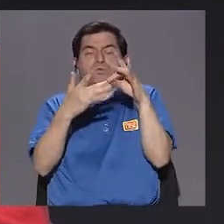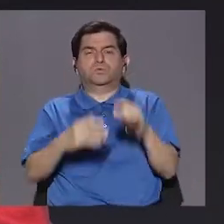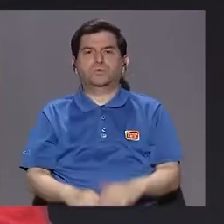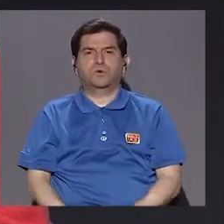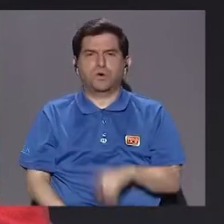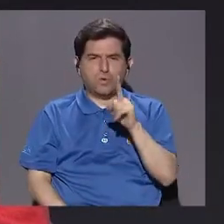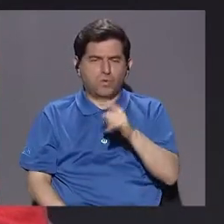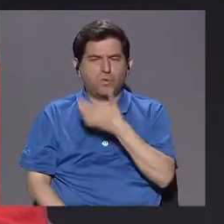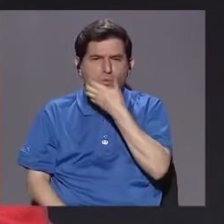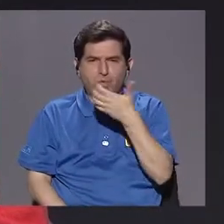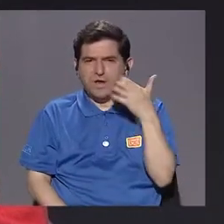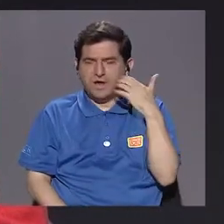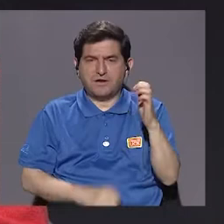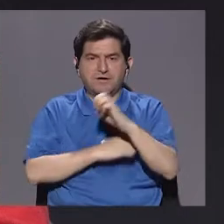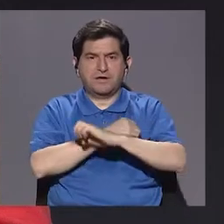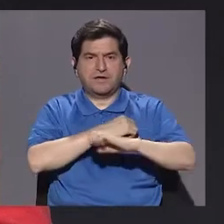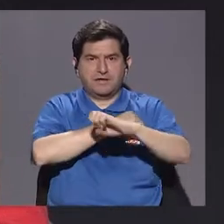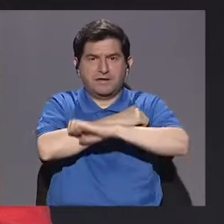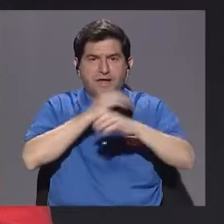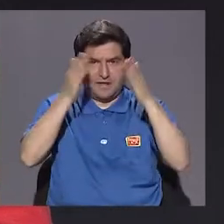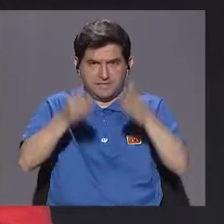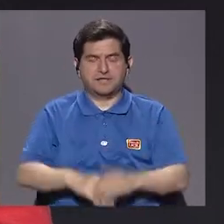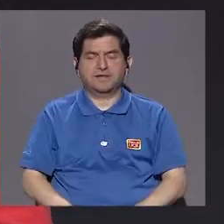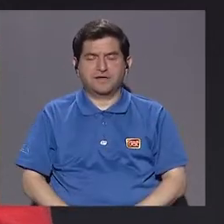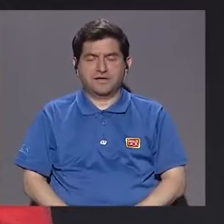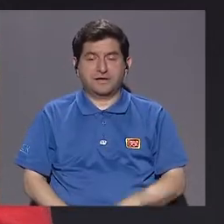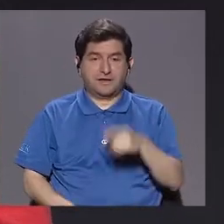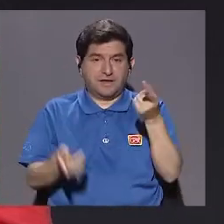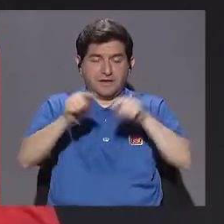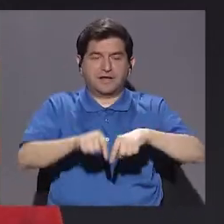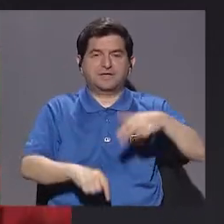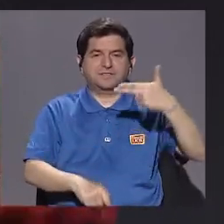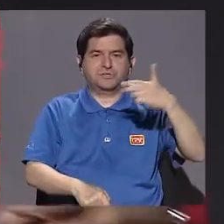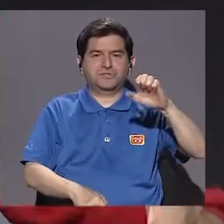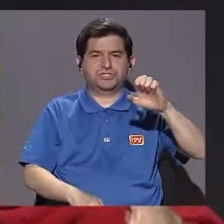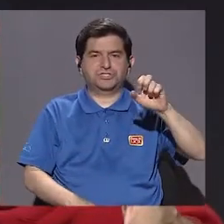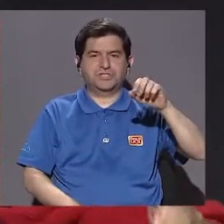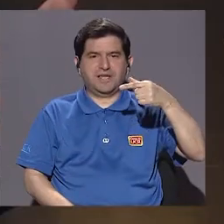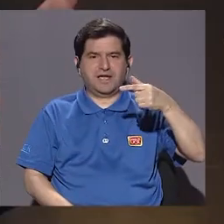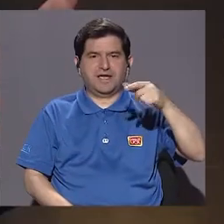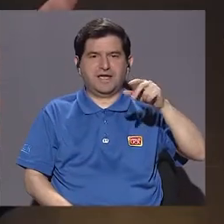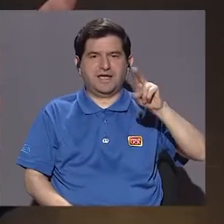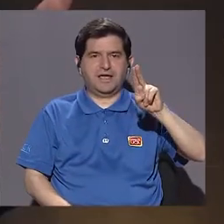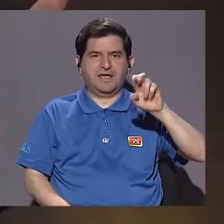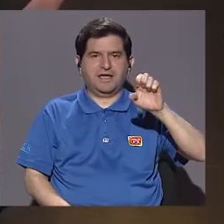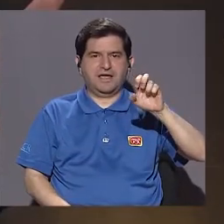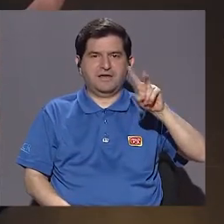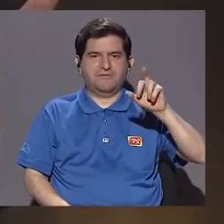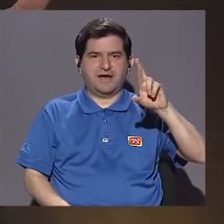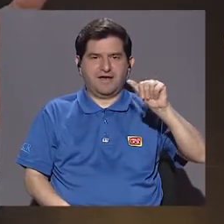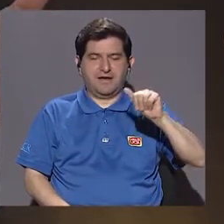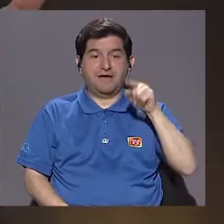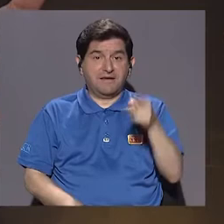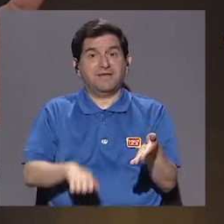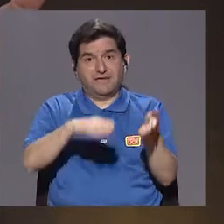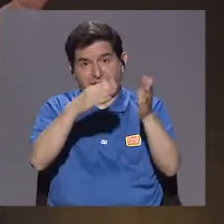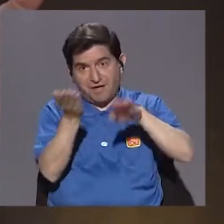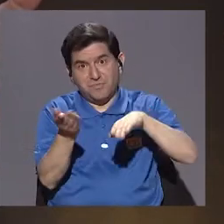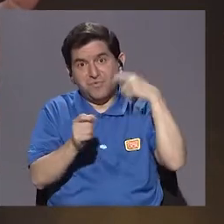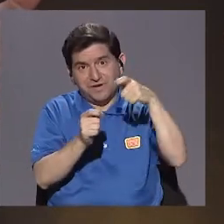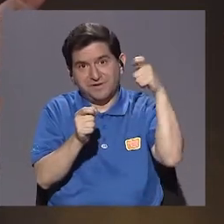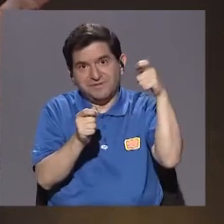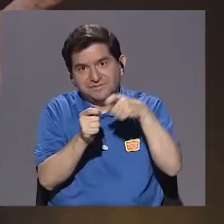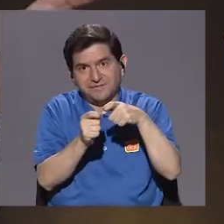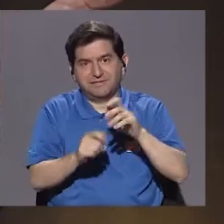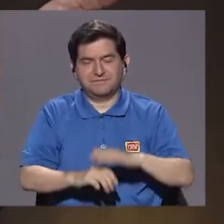llegó una guerrilla extranjera la del che guevara y encuentra la muerte del che guevara